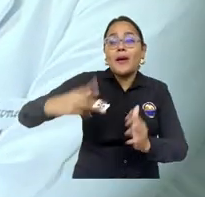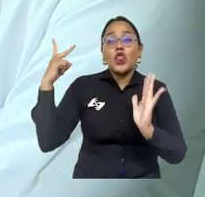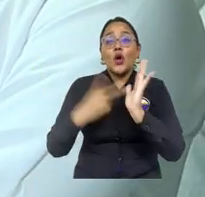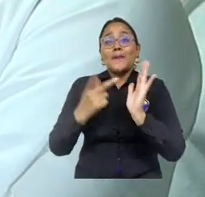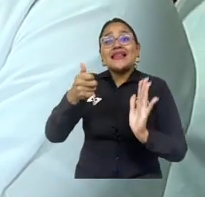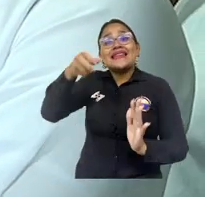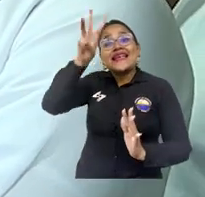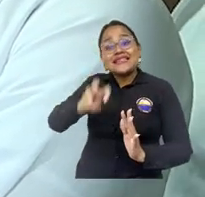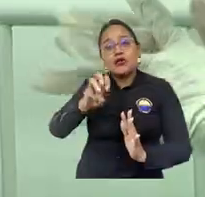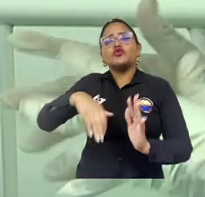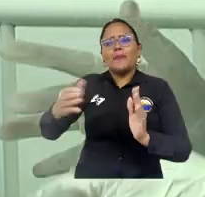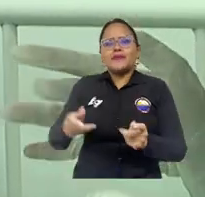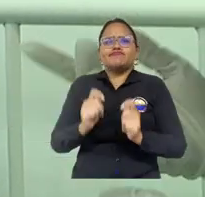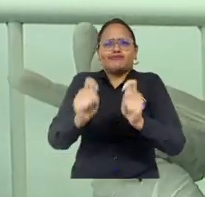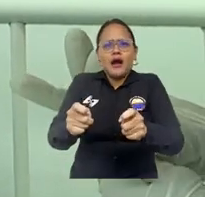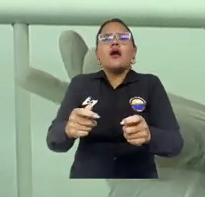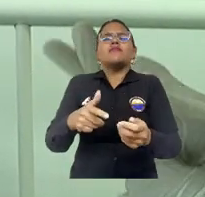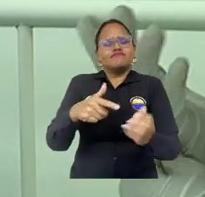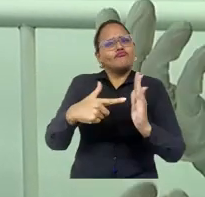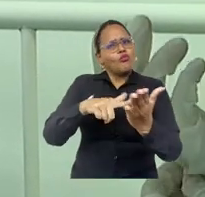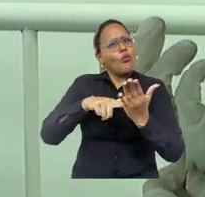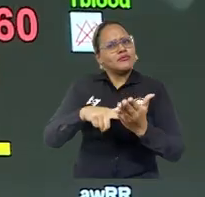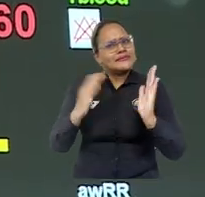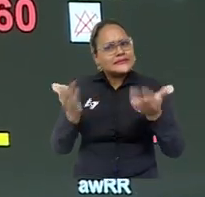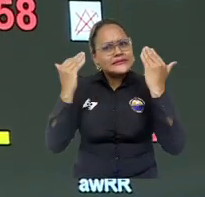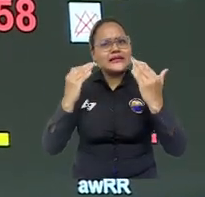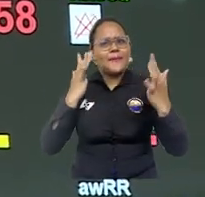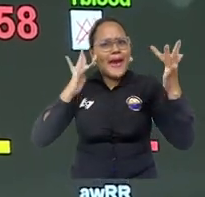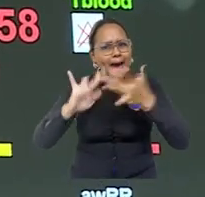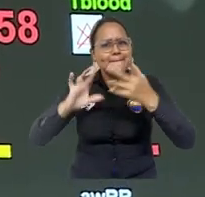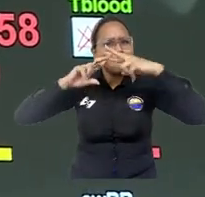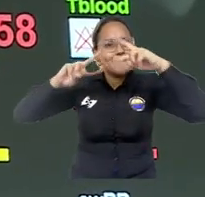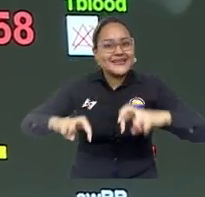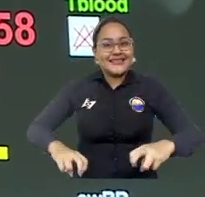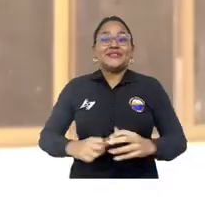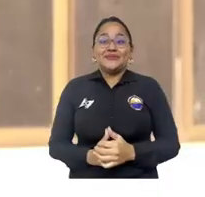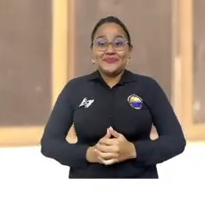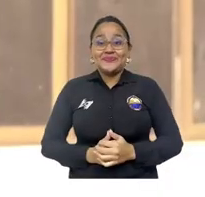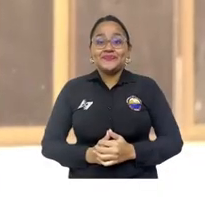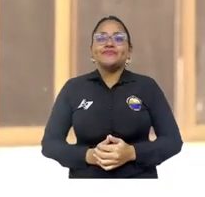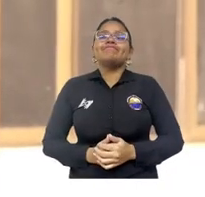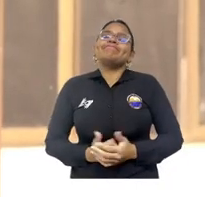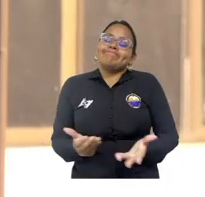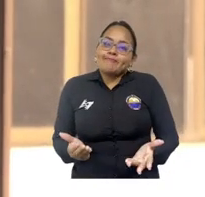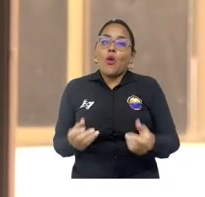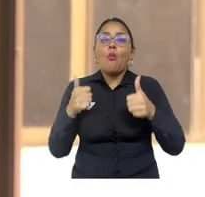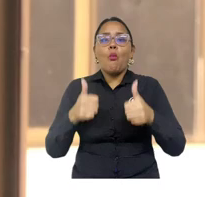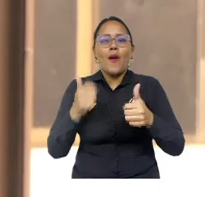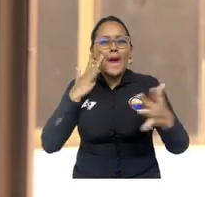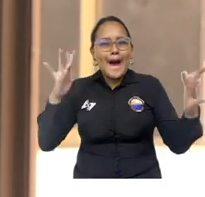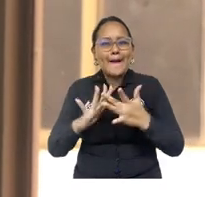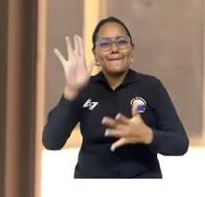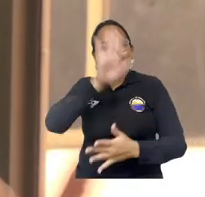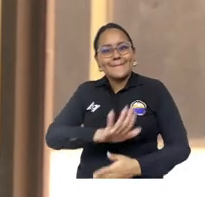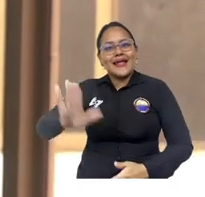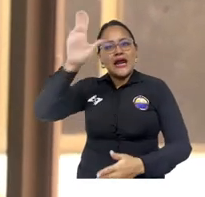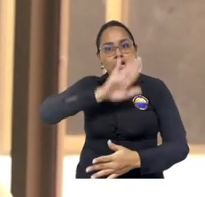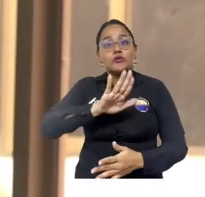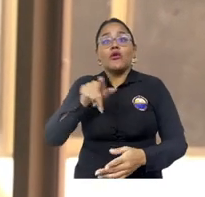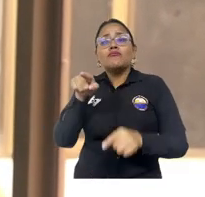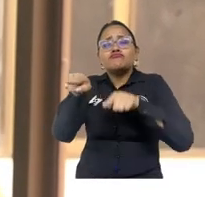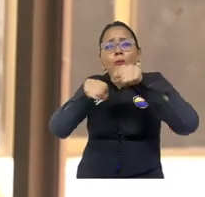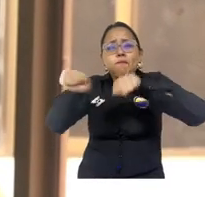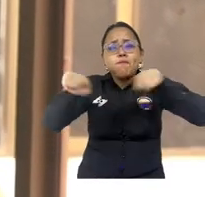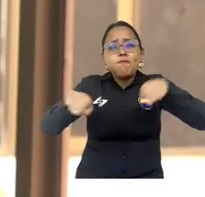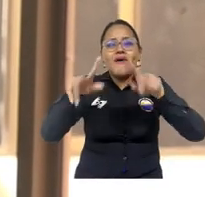viene ofertando desde 2018 y da cuenta de sus aportes en investigación. En el territorio, a través de las diferentes investigaciones que